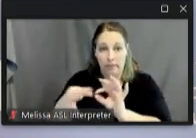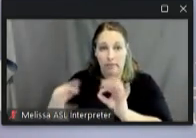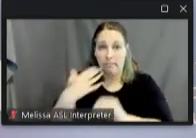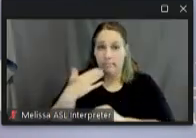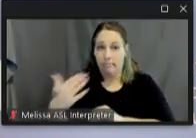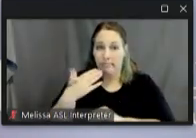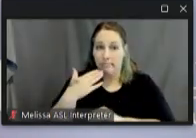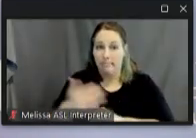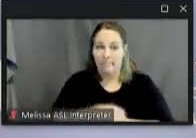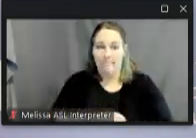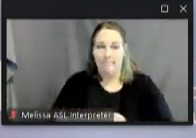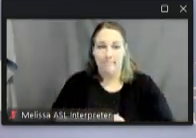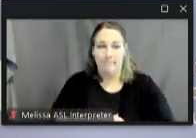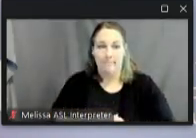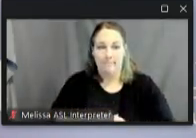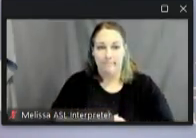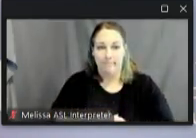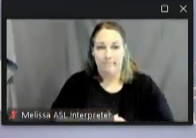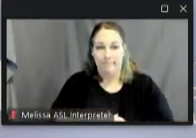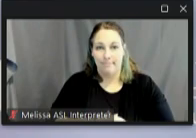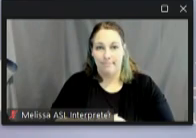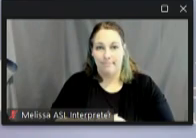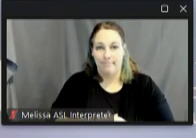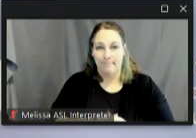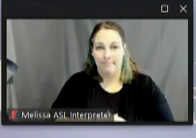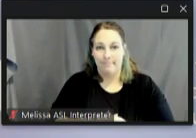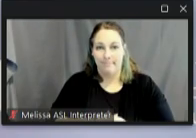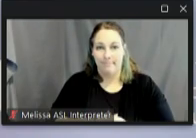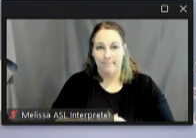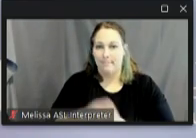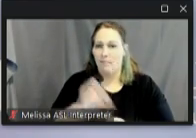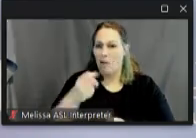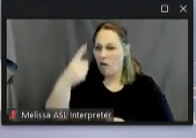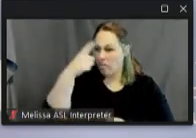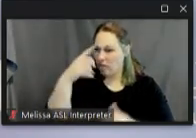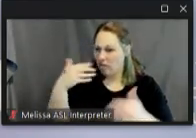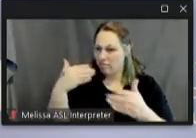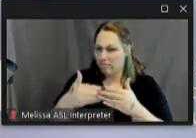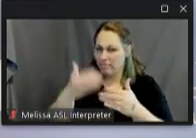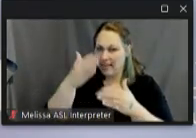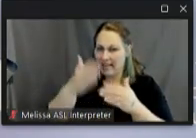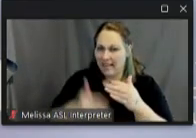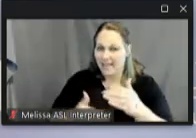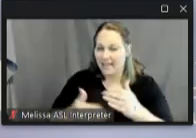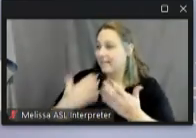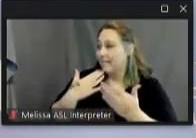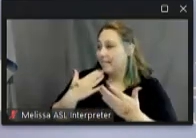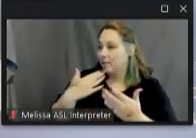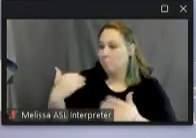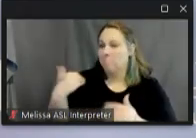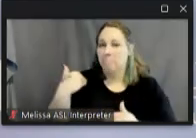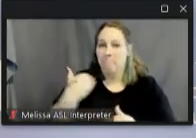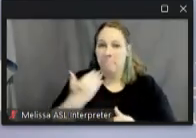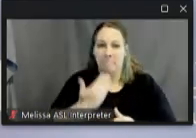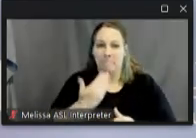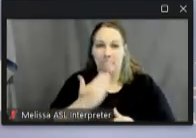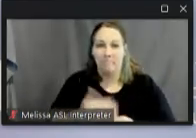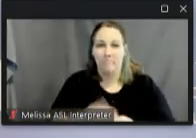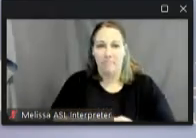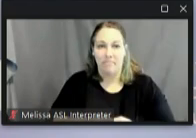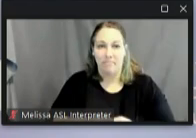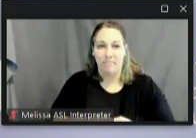ya creí que terminábamos. No, gracias, gracias. Sí, le toca al Estado, todavía no hemos